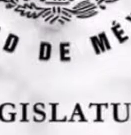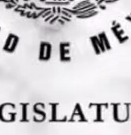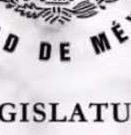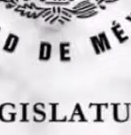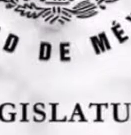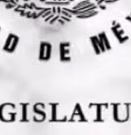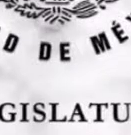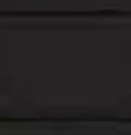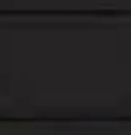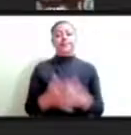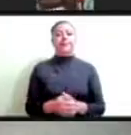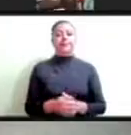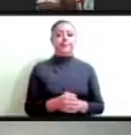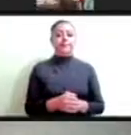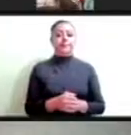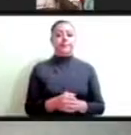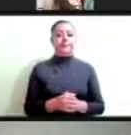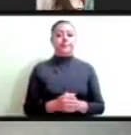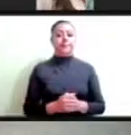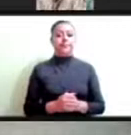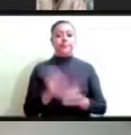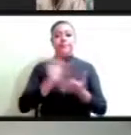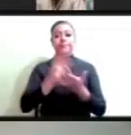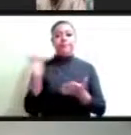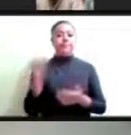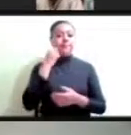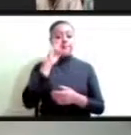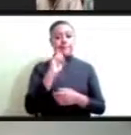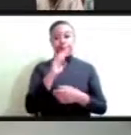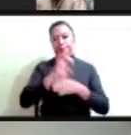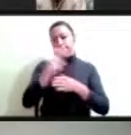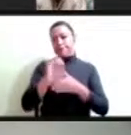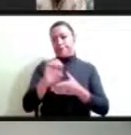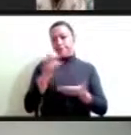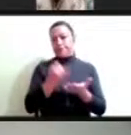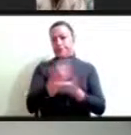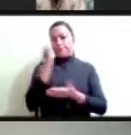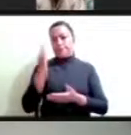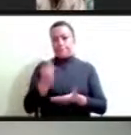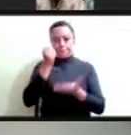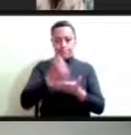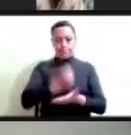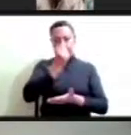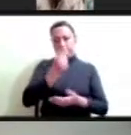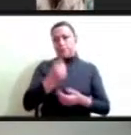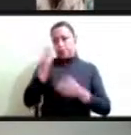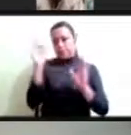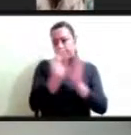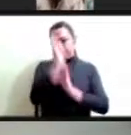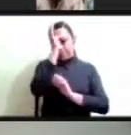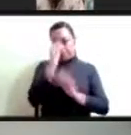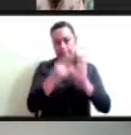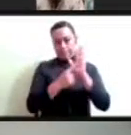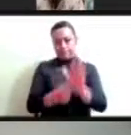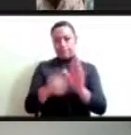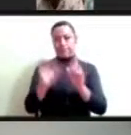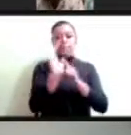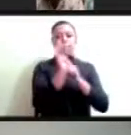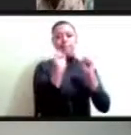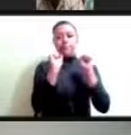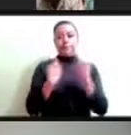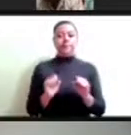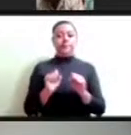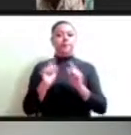abstenciones. Gracias, diputada. En consecuencia, se aprueba el dictamen al punto de acuerdo que presentó la Comisión de Seguridad Ciudadana. Remítase a